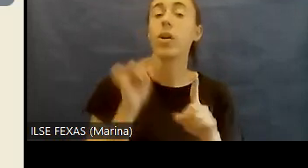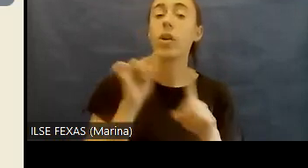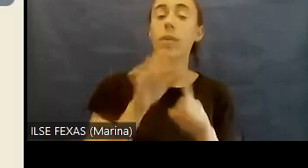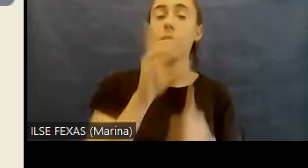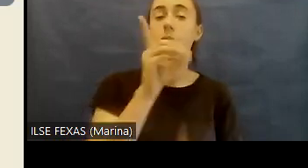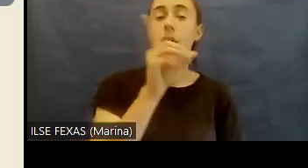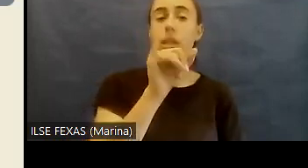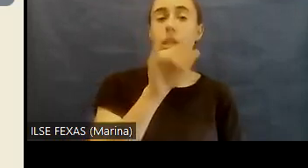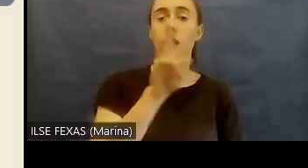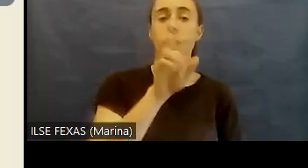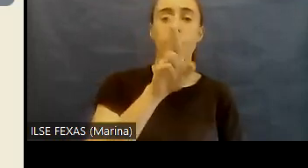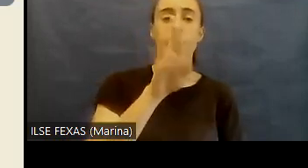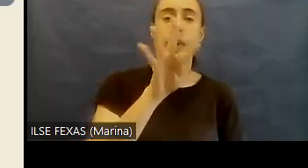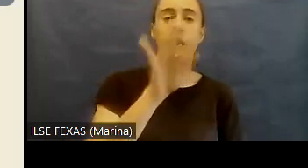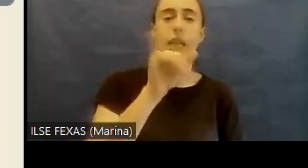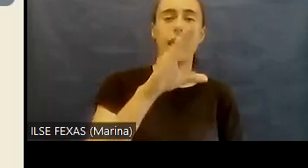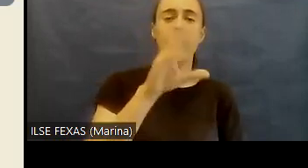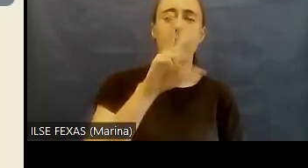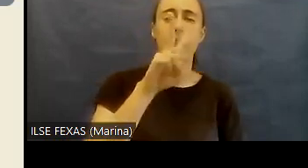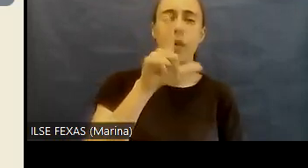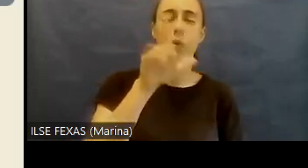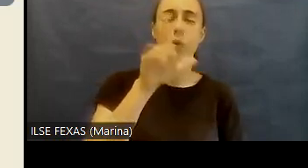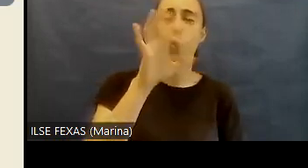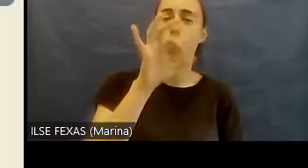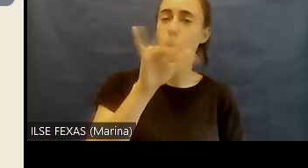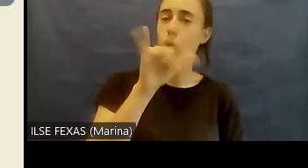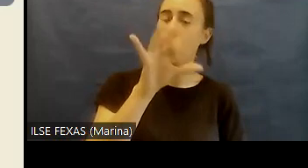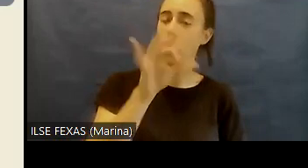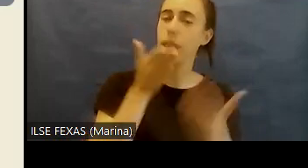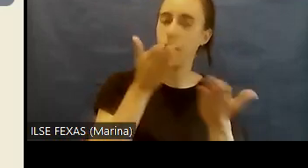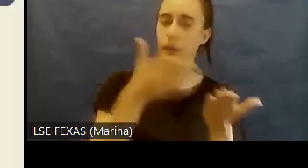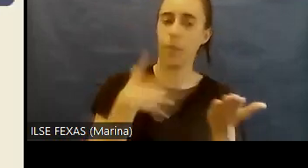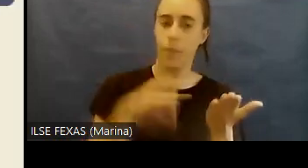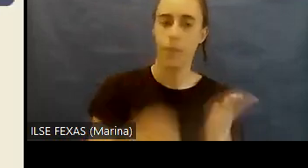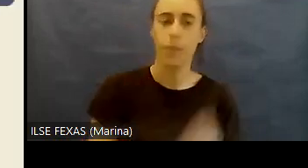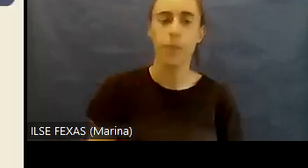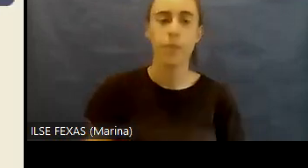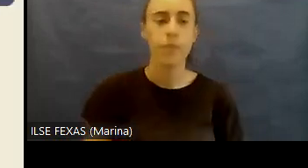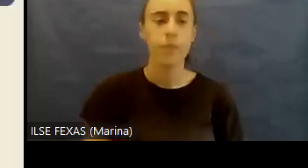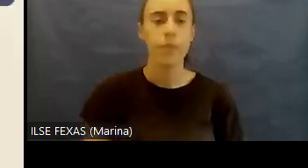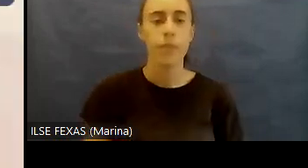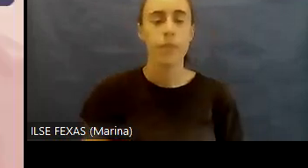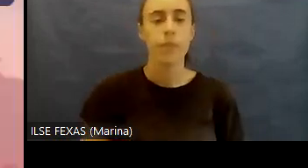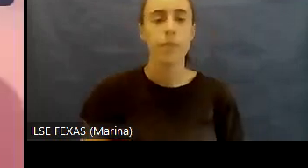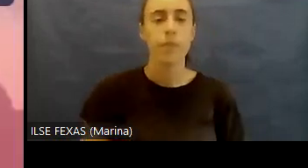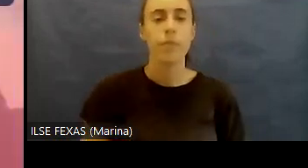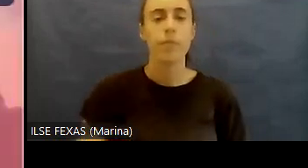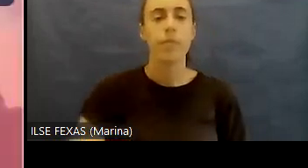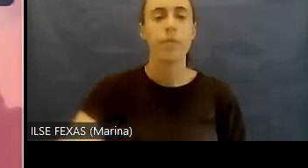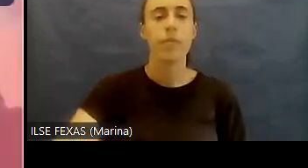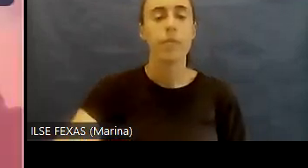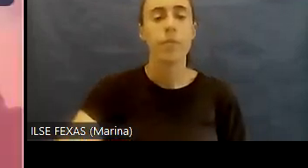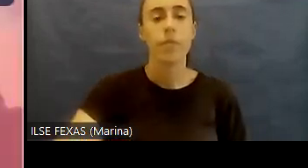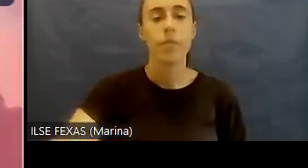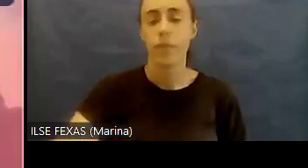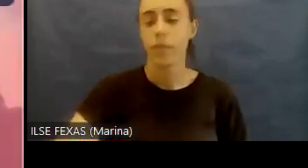la prevención de cuadros de diverticulitis, también nos puede venir muy bien el gel de aloe vera. Bueno, pues lo que vamos a hacer ahora es